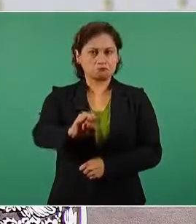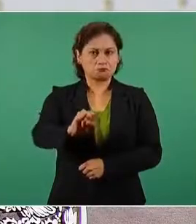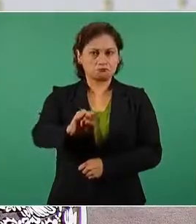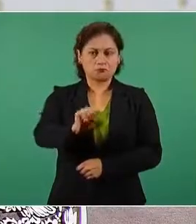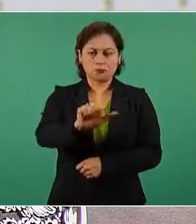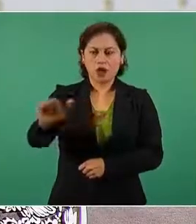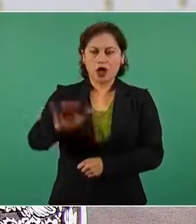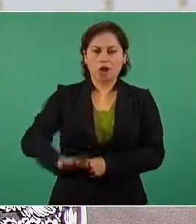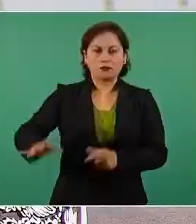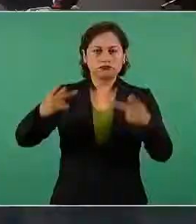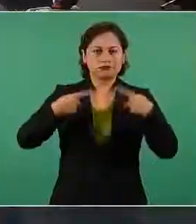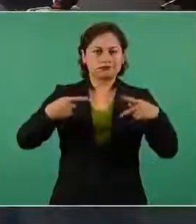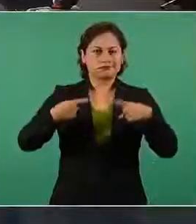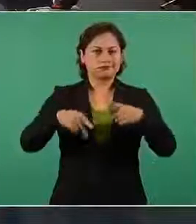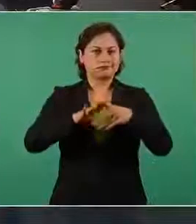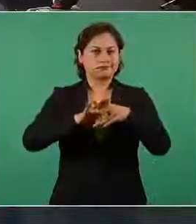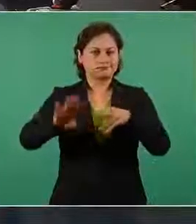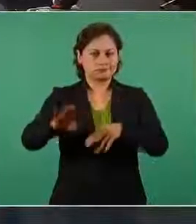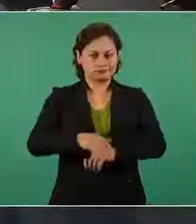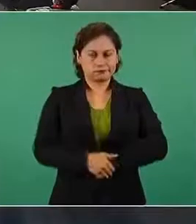migrantes.